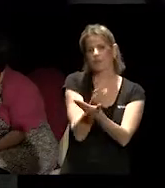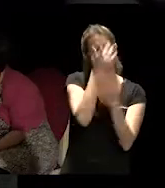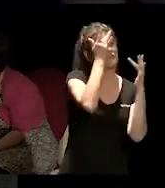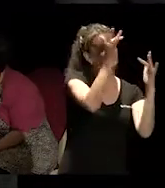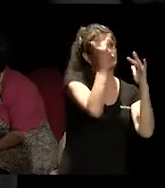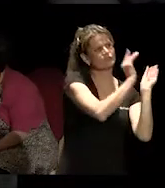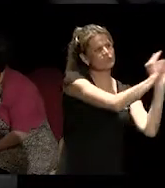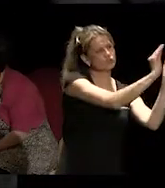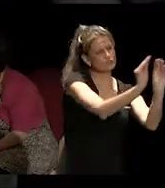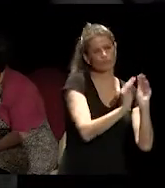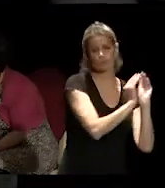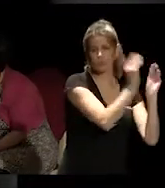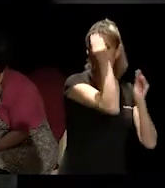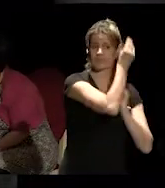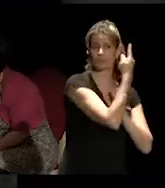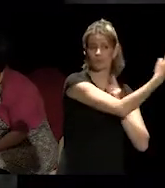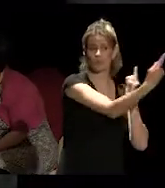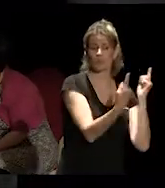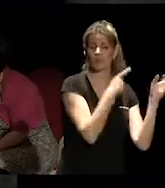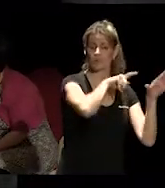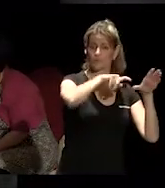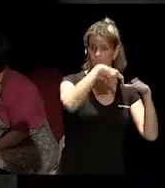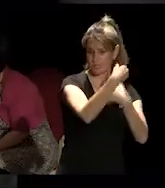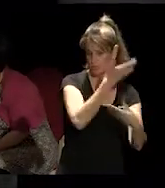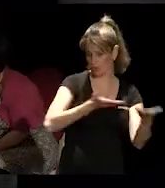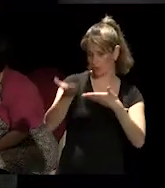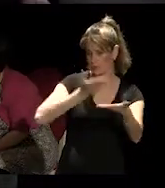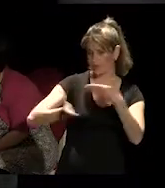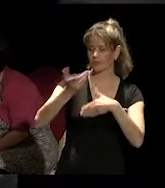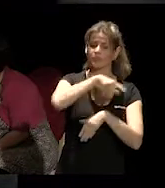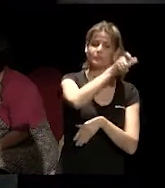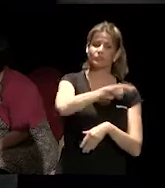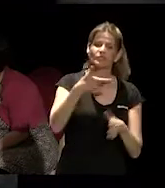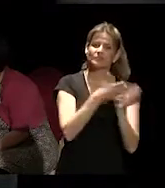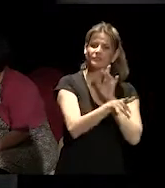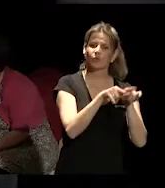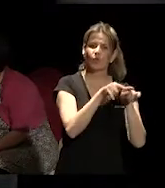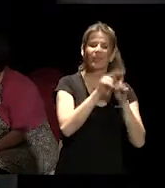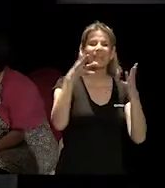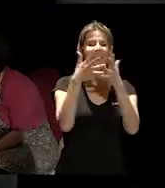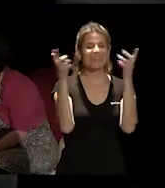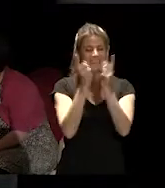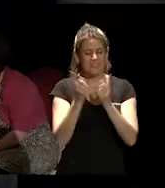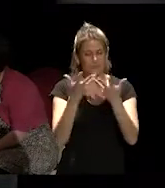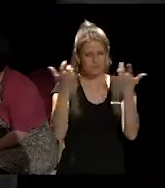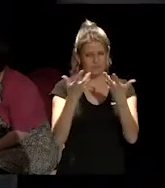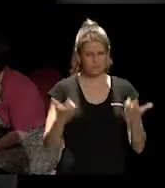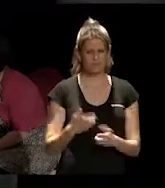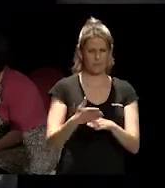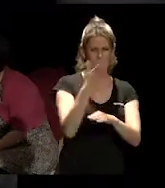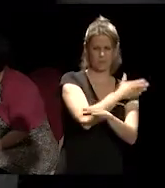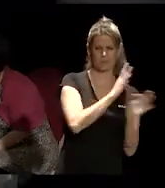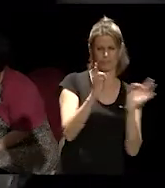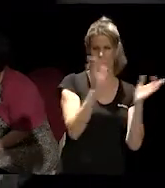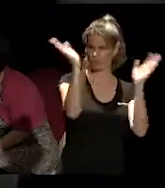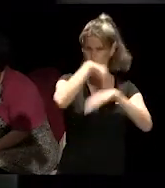filosóficas, vivenciales y los pensamientos de todas las personas que han colaborado, o sea, no hay texto previo y tiene